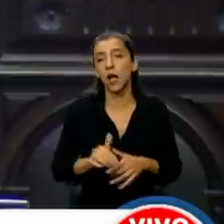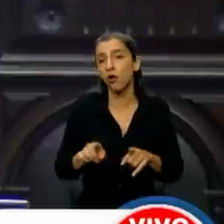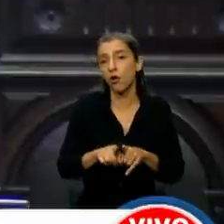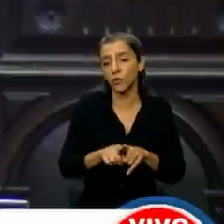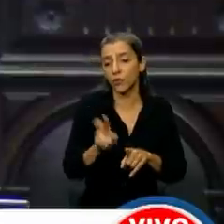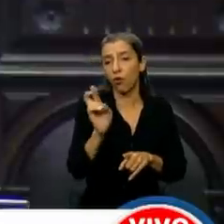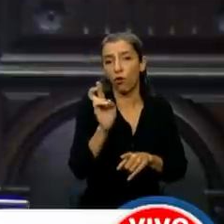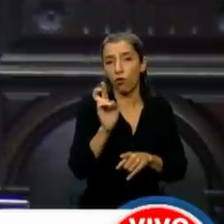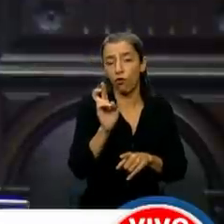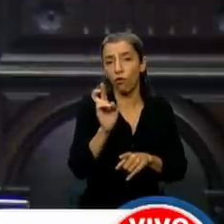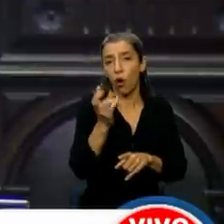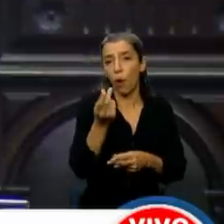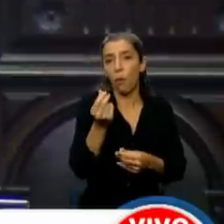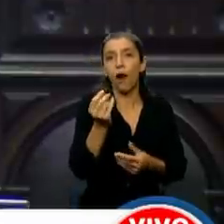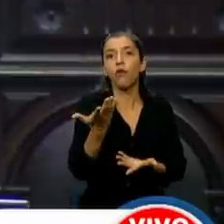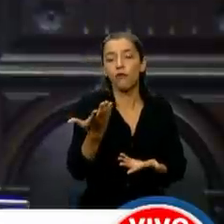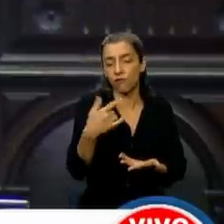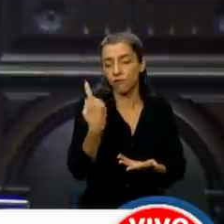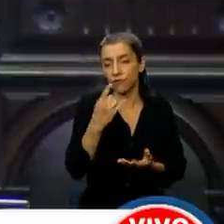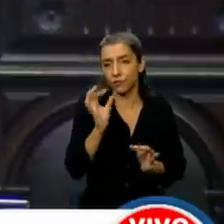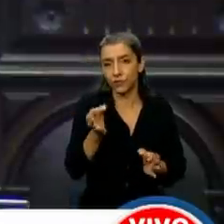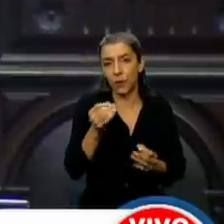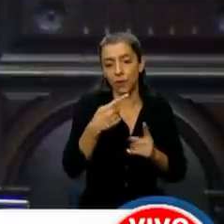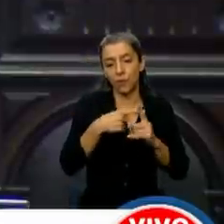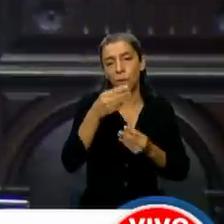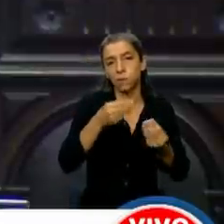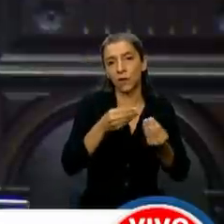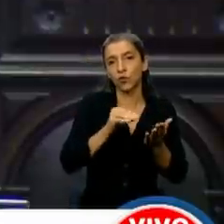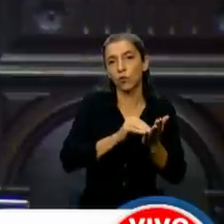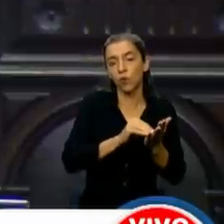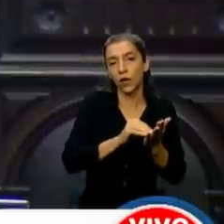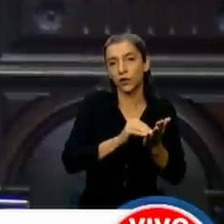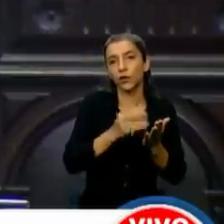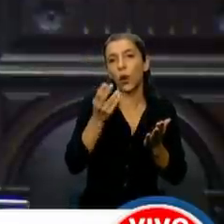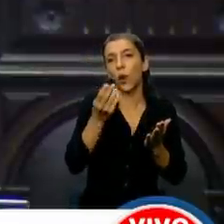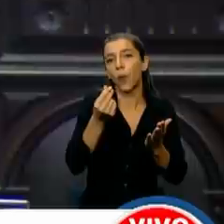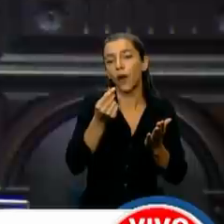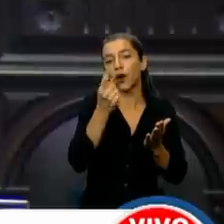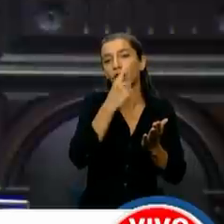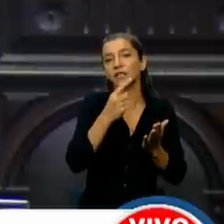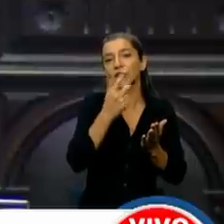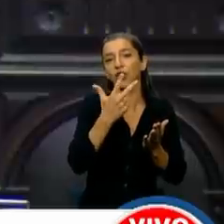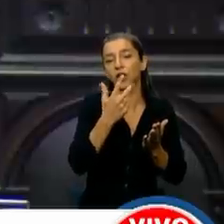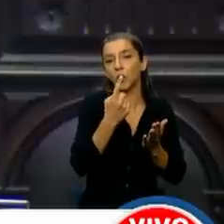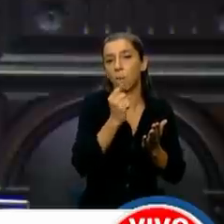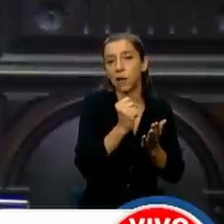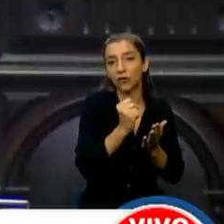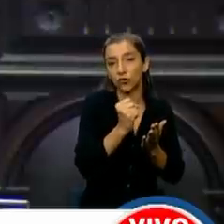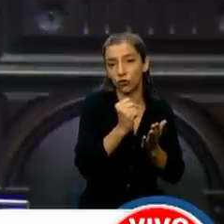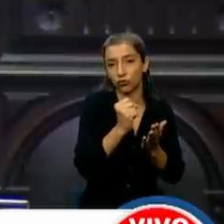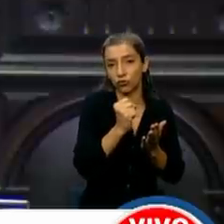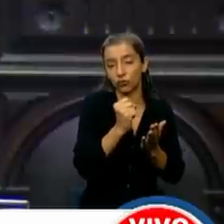donde está colocado en este presupuesto de un valor de 131 pesos el valor del